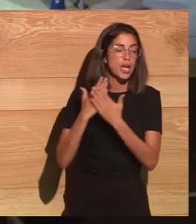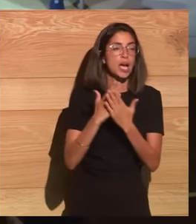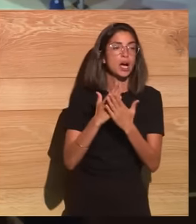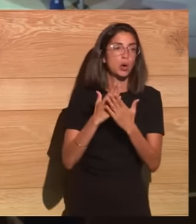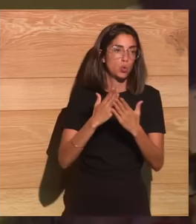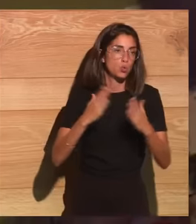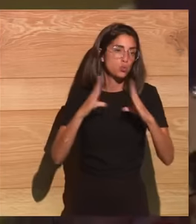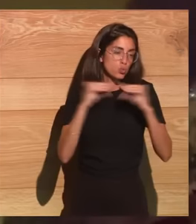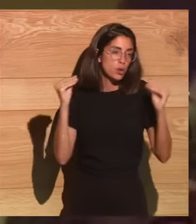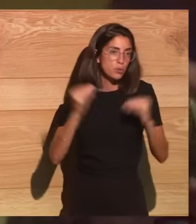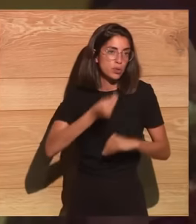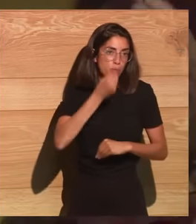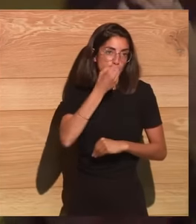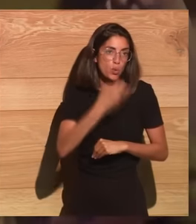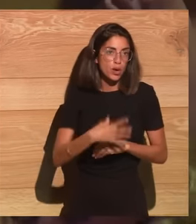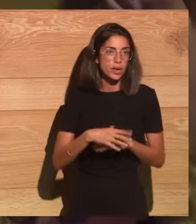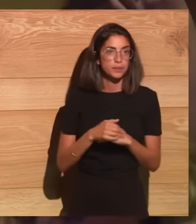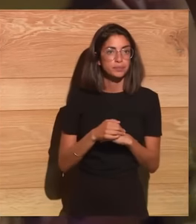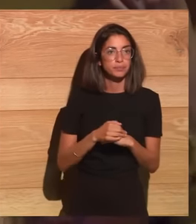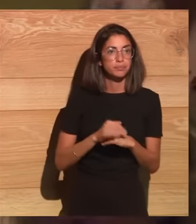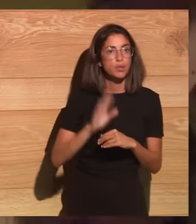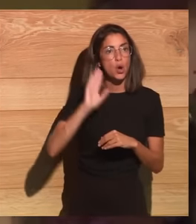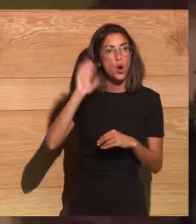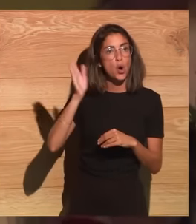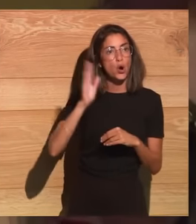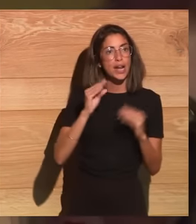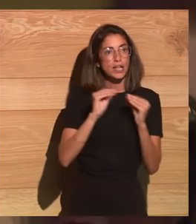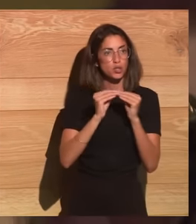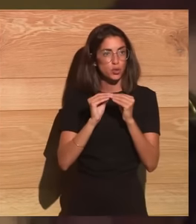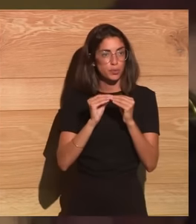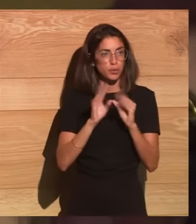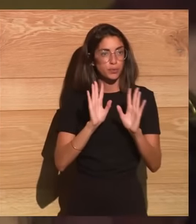Joder. Eso hola. No existe. Hola. Hola, sobrino Felipe.